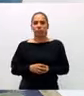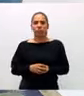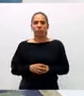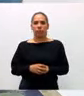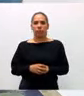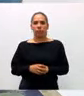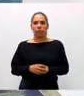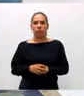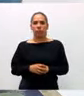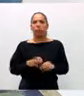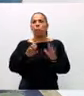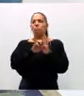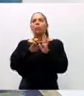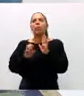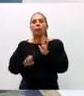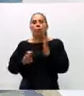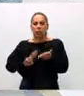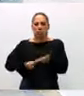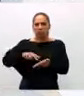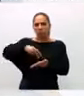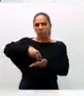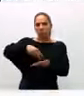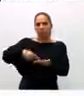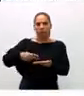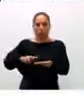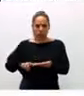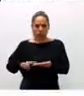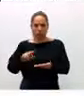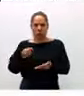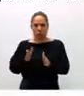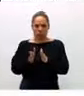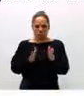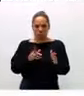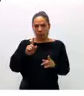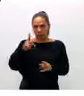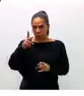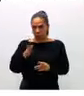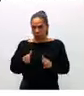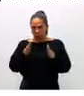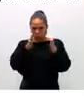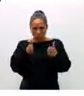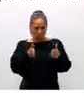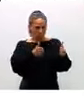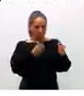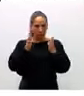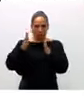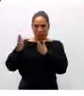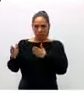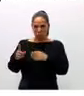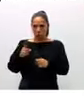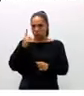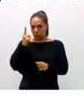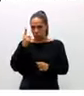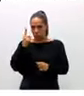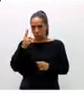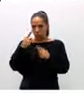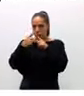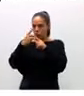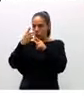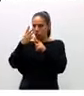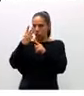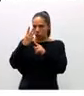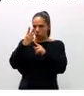un ejemplo de mediación. Aquí he dividido la narración del caso en tres